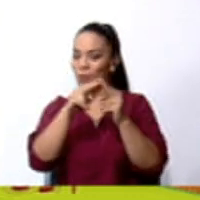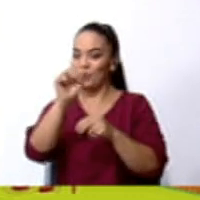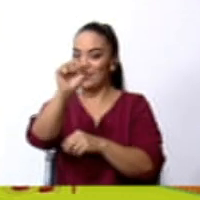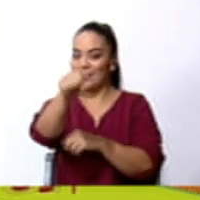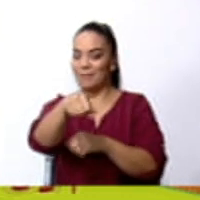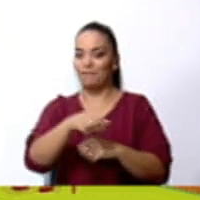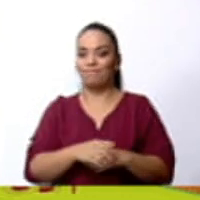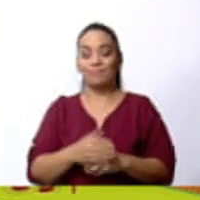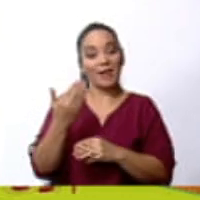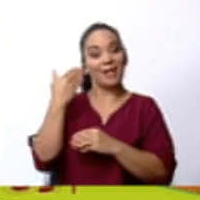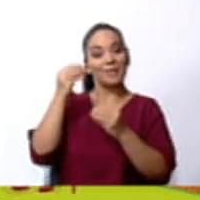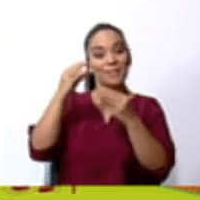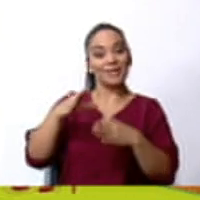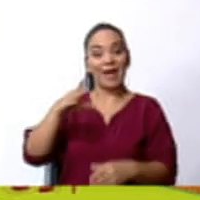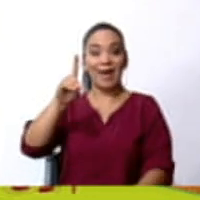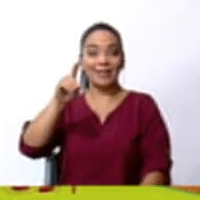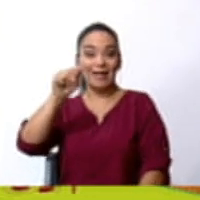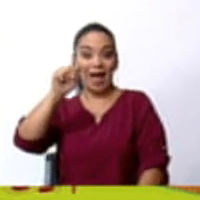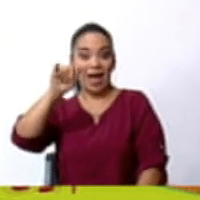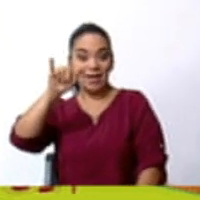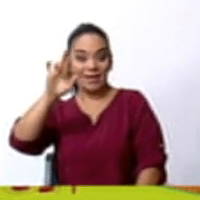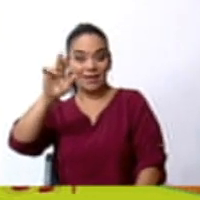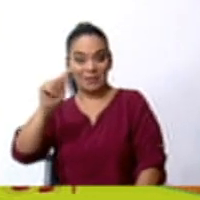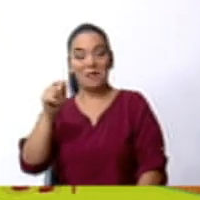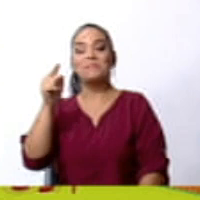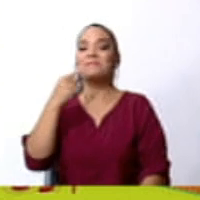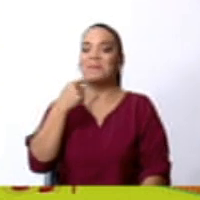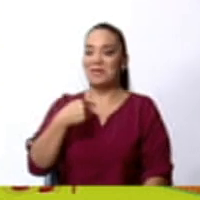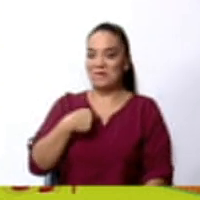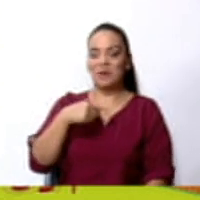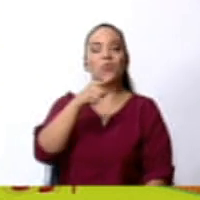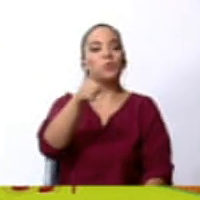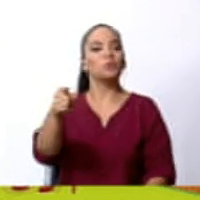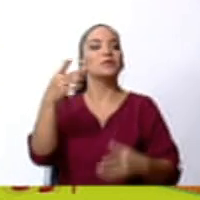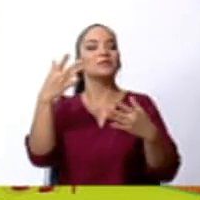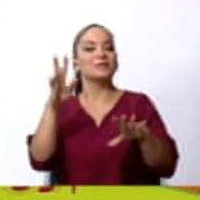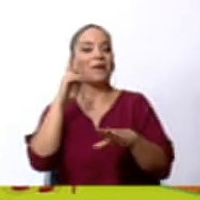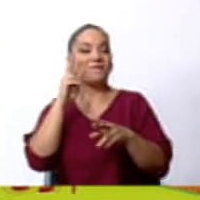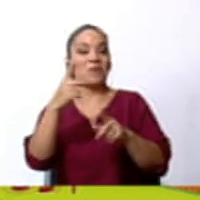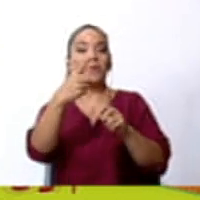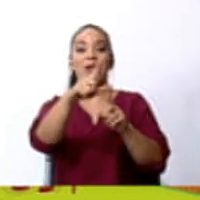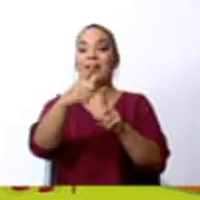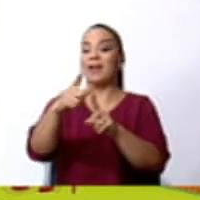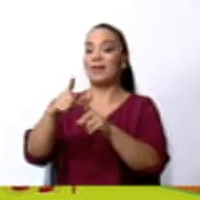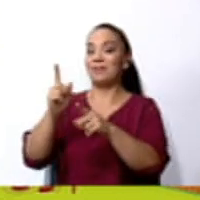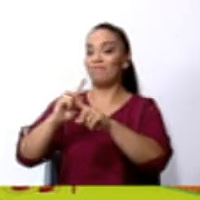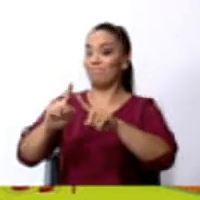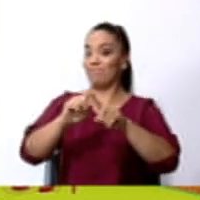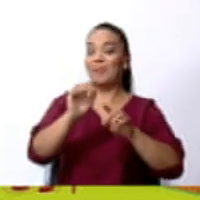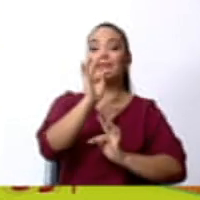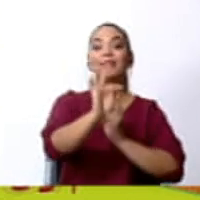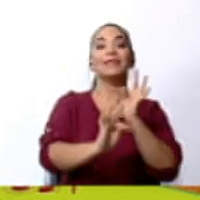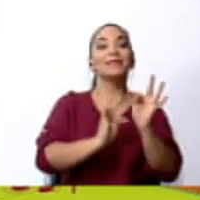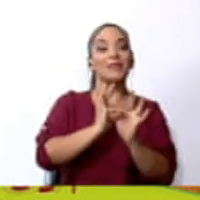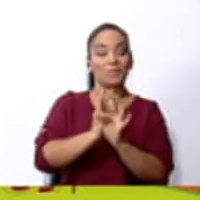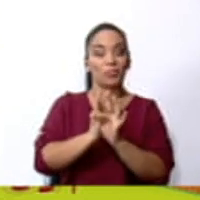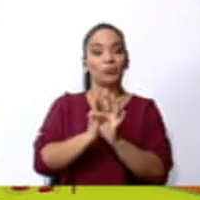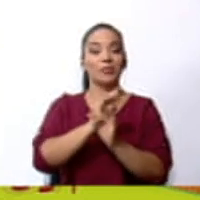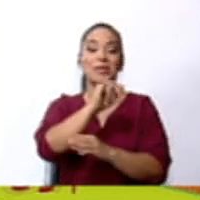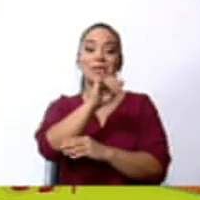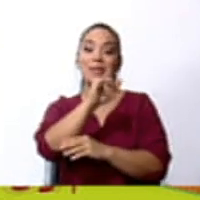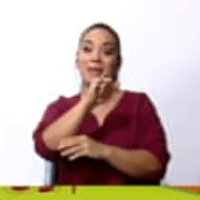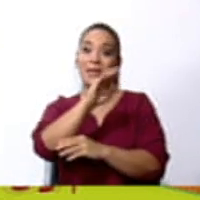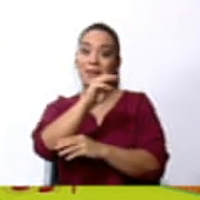niña Daira me dijo que sí, ya habían visto estas letras, los tipos de letra cursiva y la letra